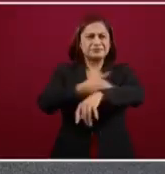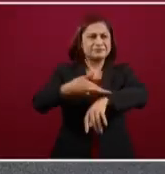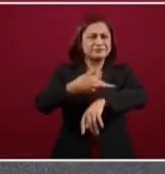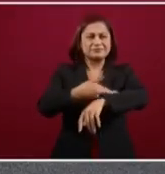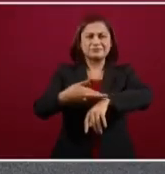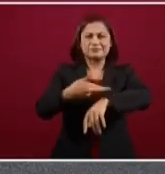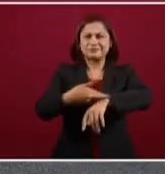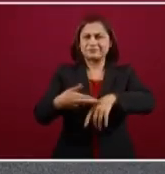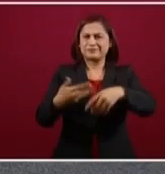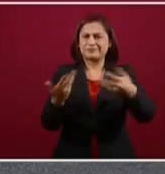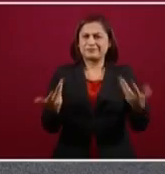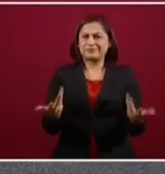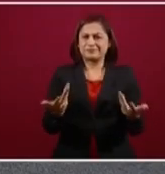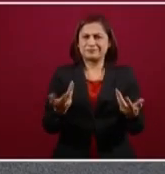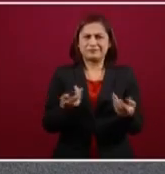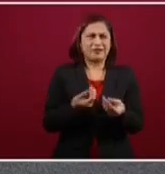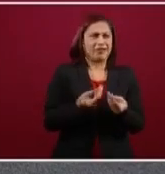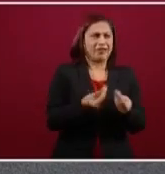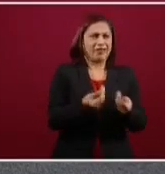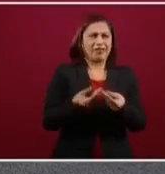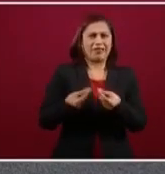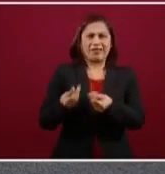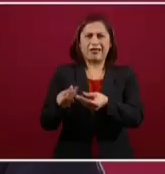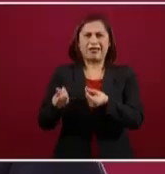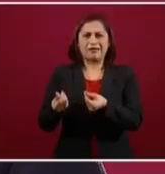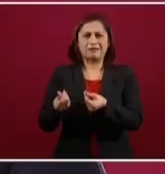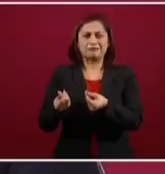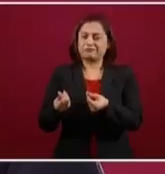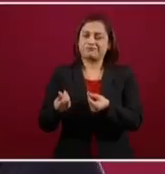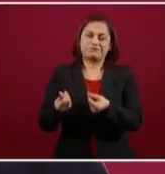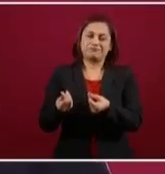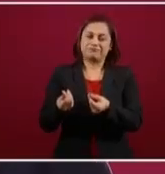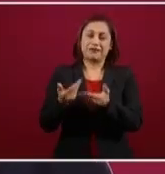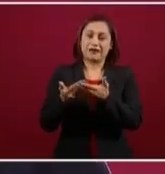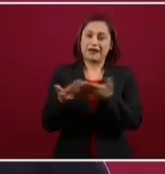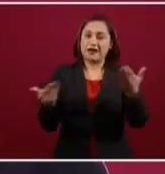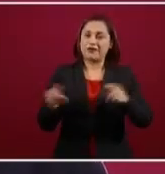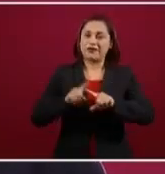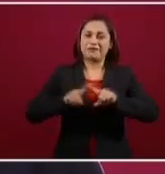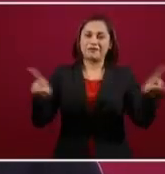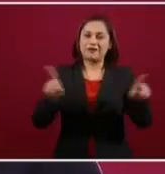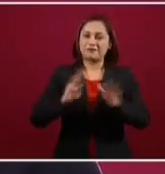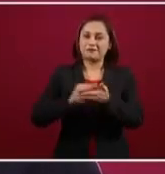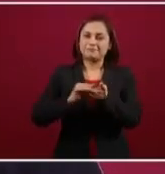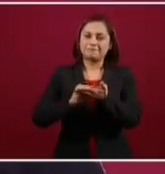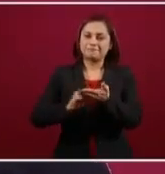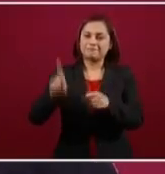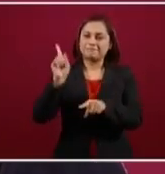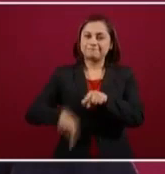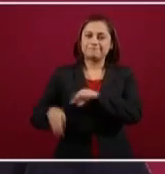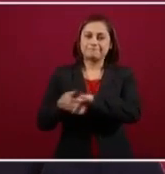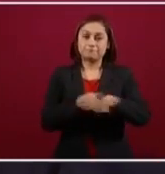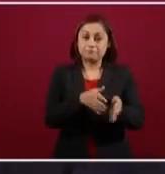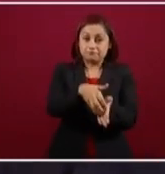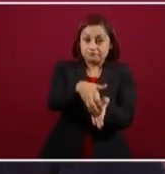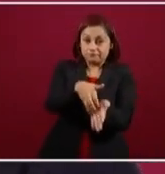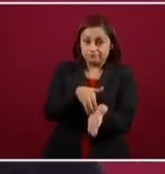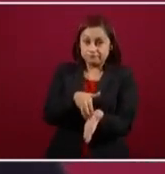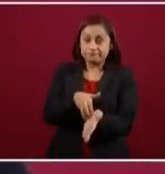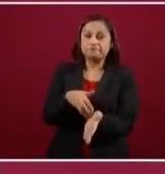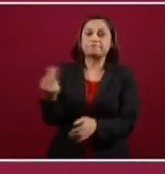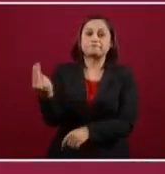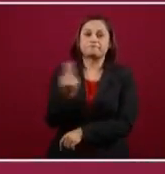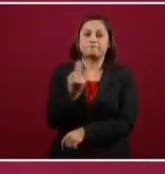ahora austeridad republicana. Y no nos va a faltar nada. Además,